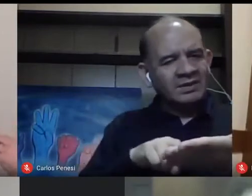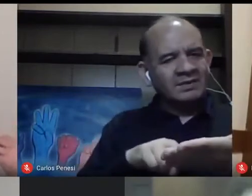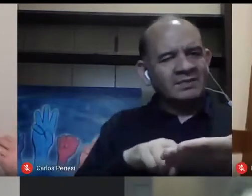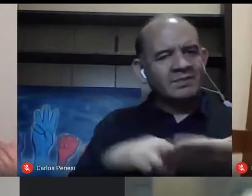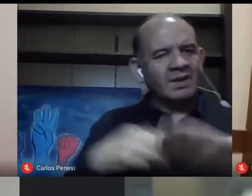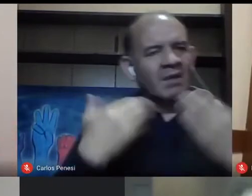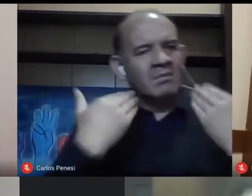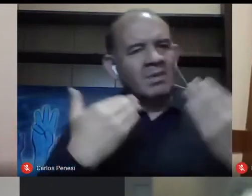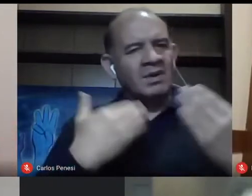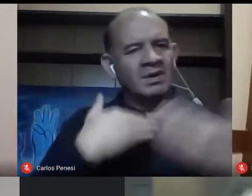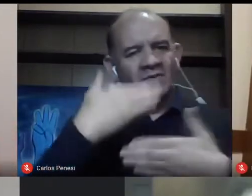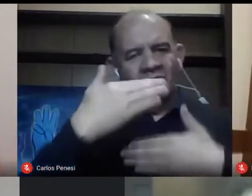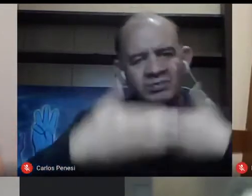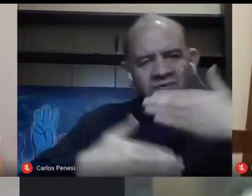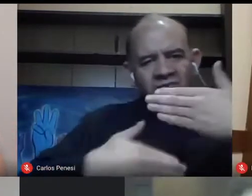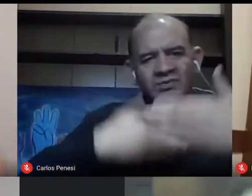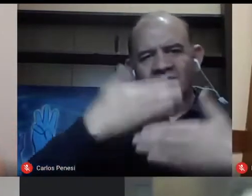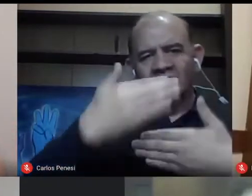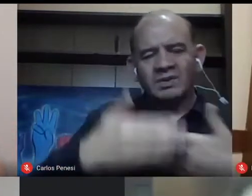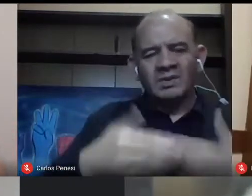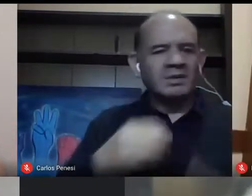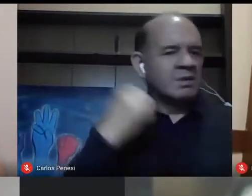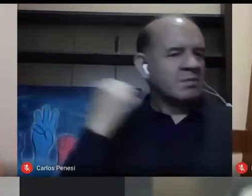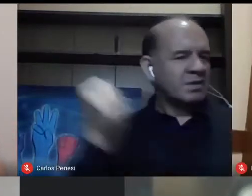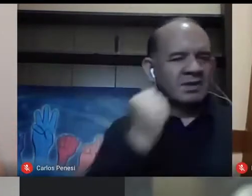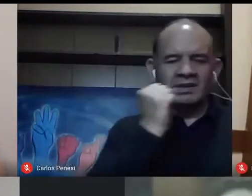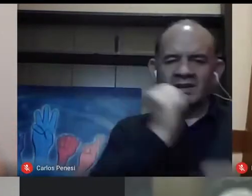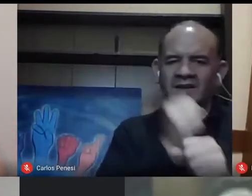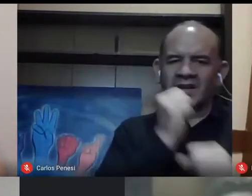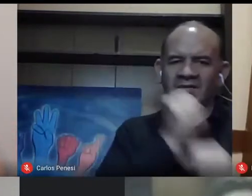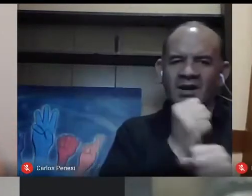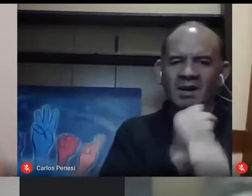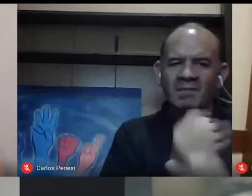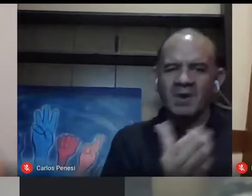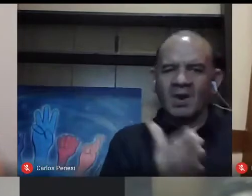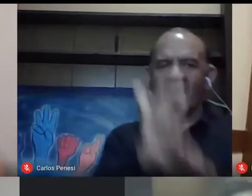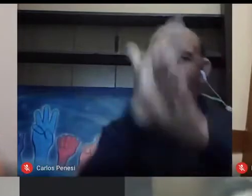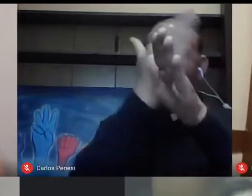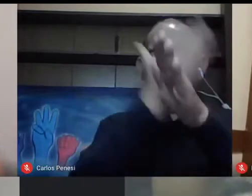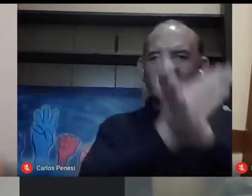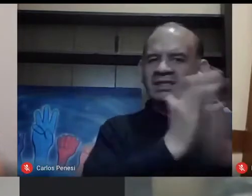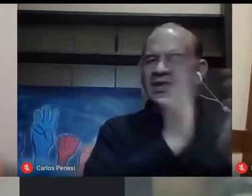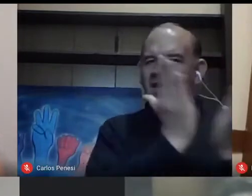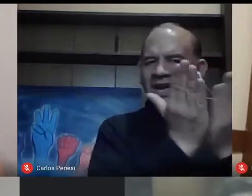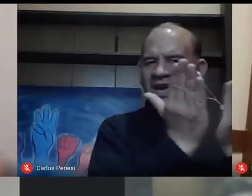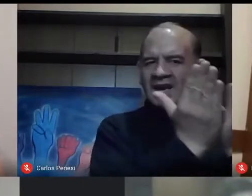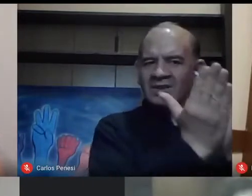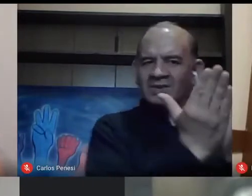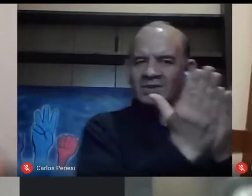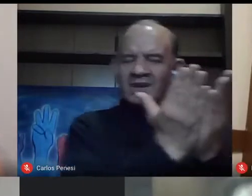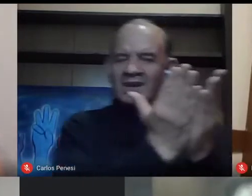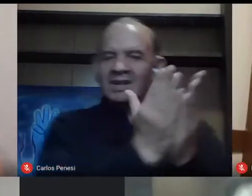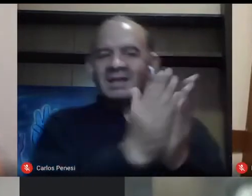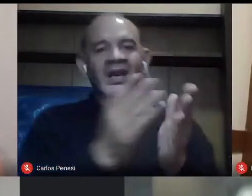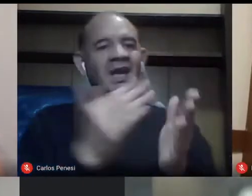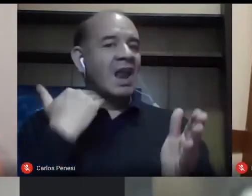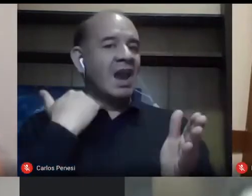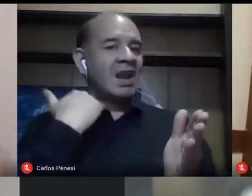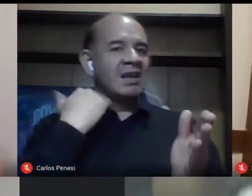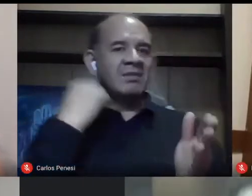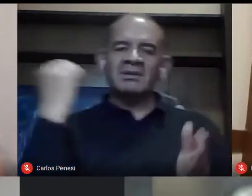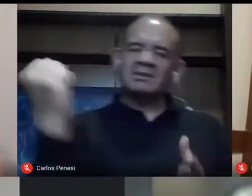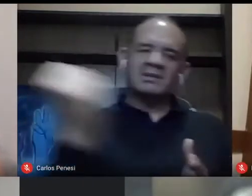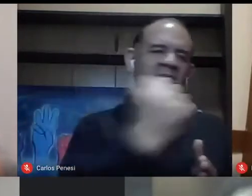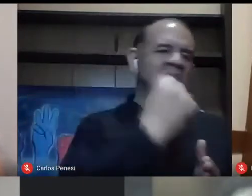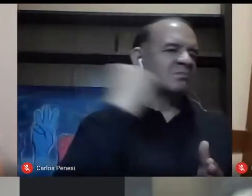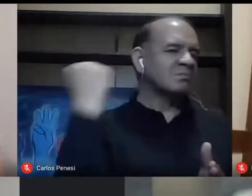poder trabajar necesitamos capacitarnos, necesitamos estudiar, y para eso el libro juega un rol. Y también